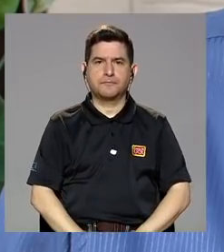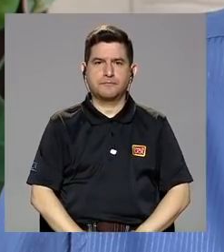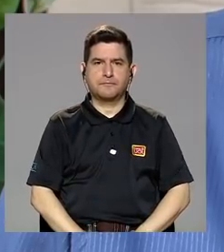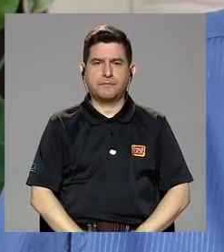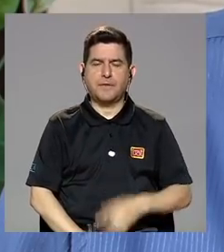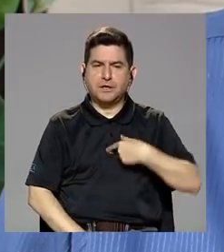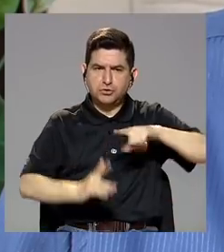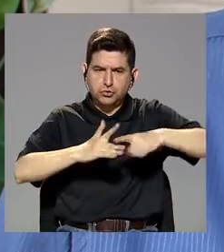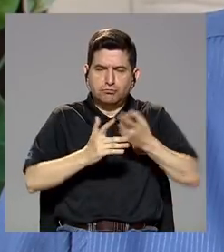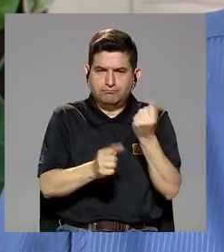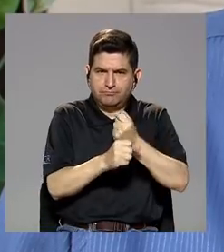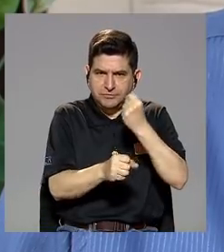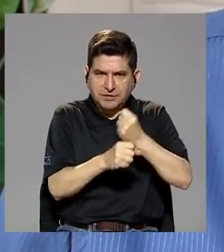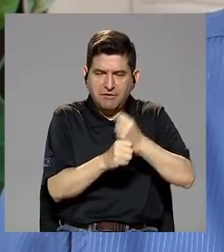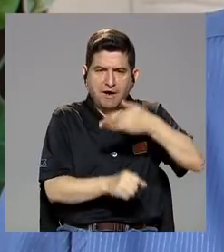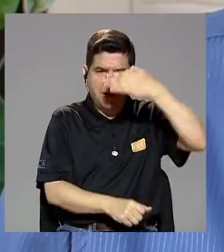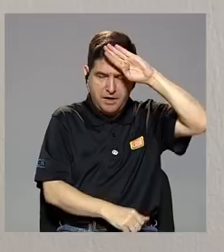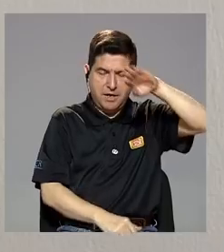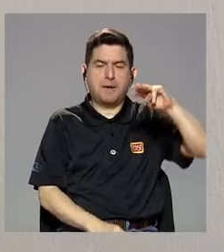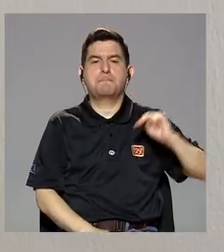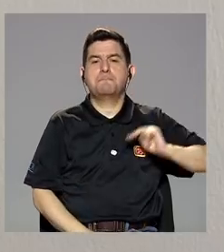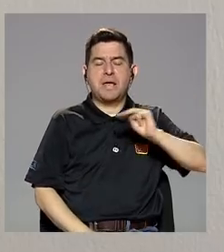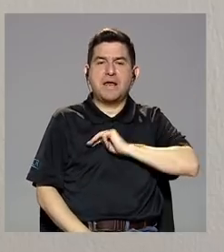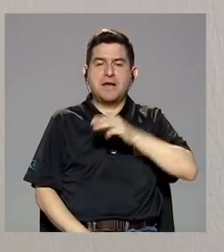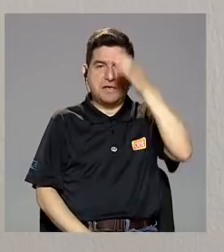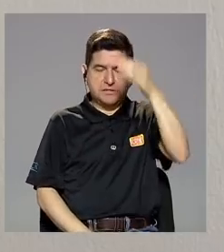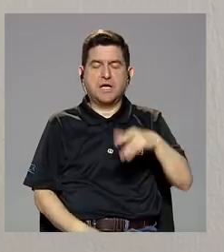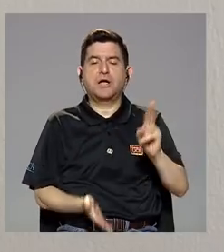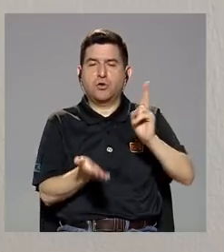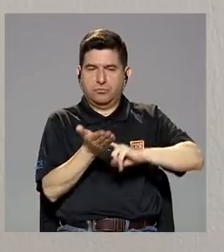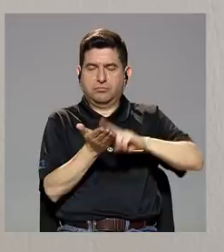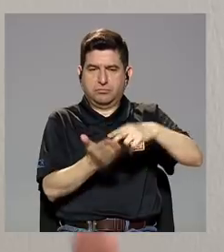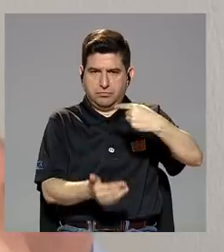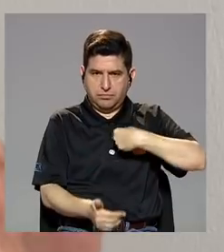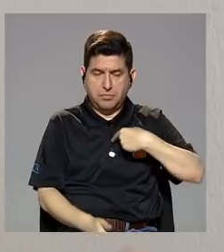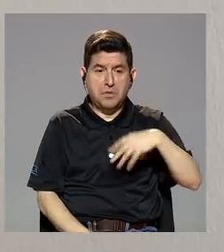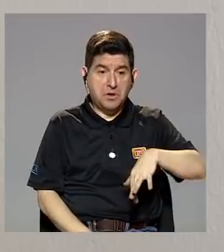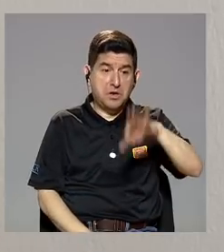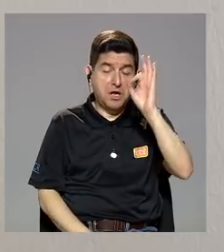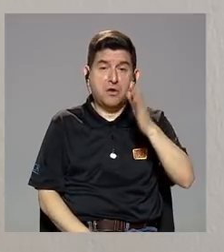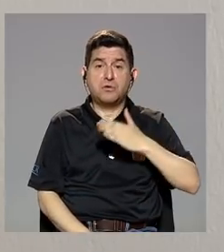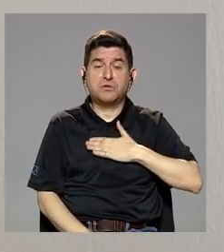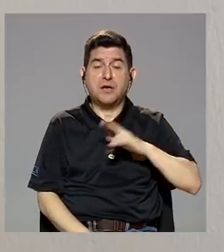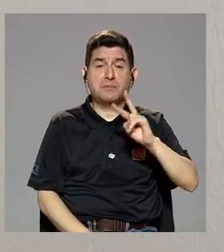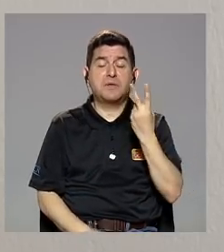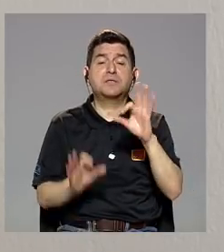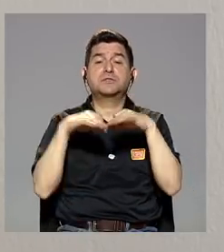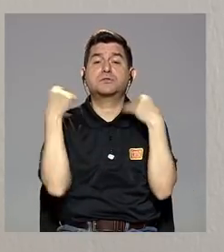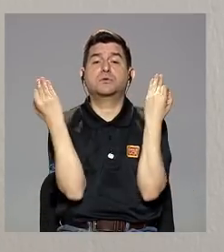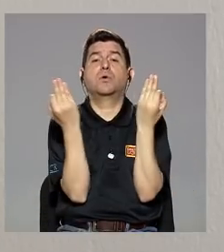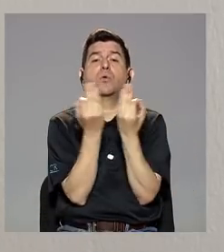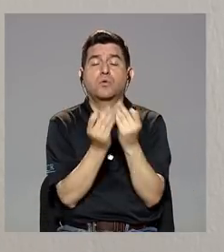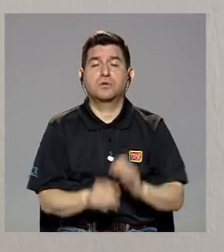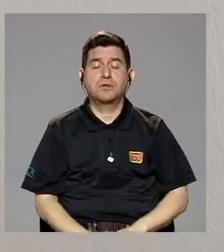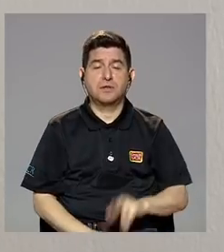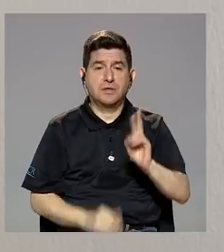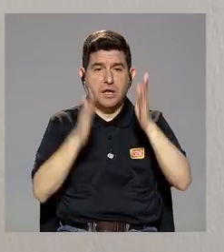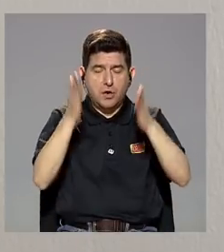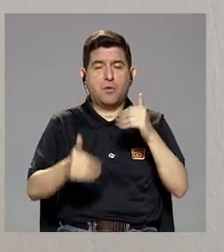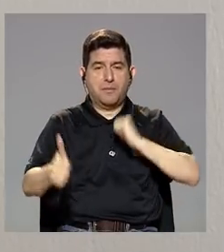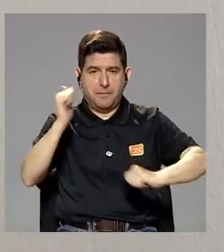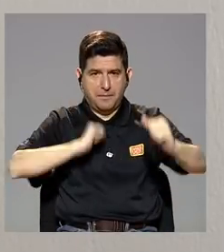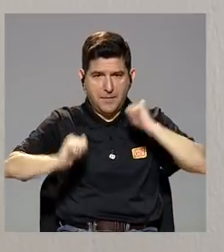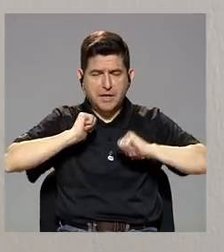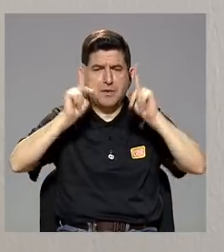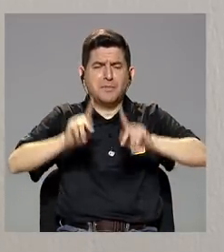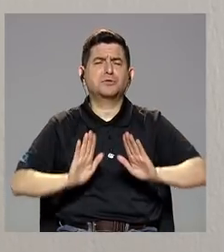empecé a trabajar en cubo en el ministerio de cultura me contrataron y ahí encontré mi segunda familia mis compañeros de teatro